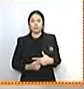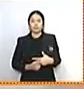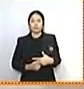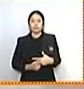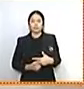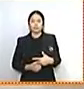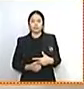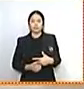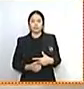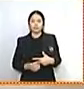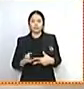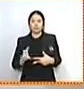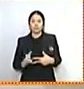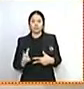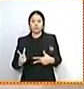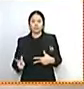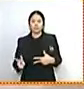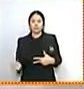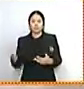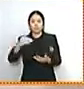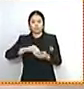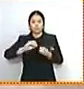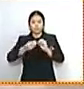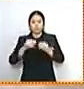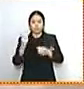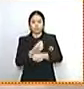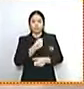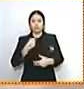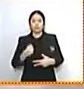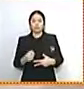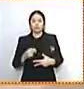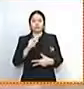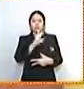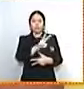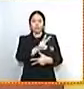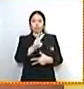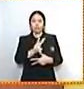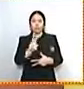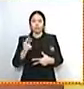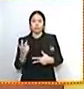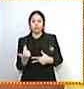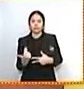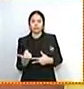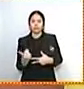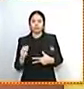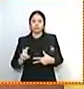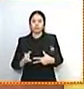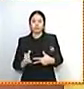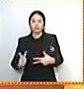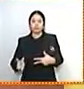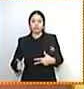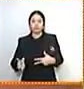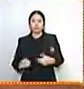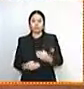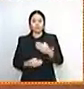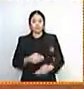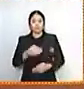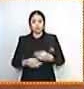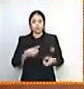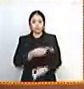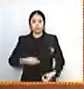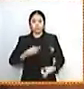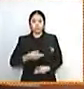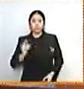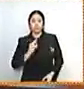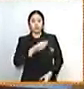Y este es el 72. Reitera los tres números ganadores, 22, 13 y 72. Continuamos la diversión de